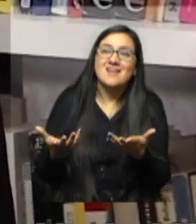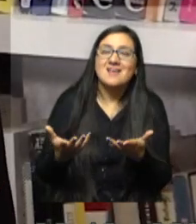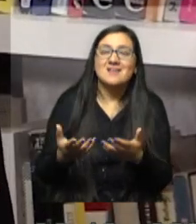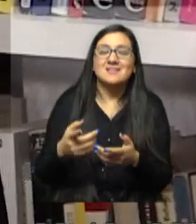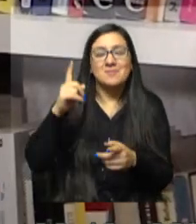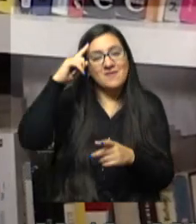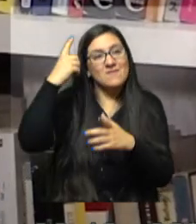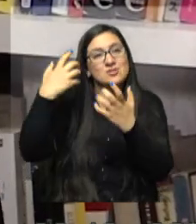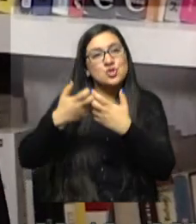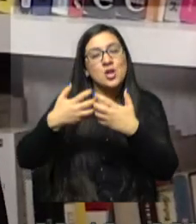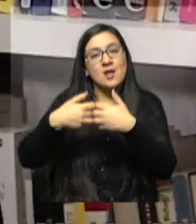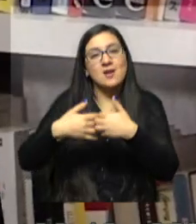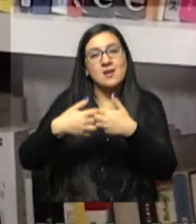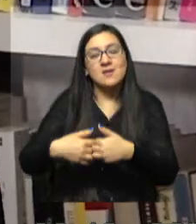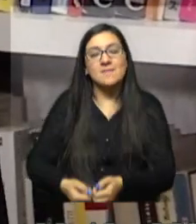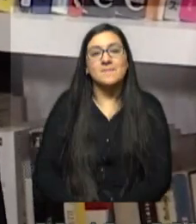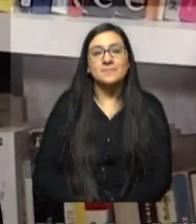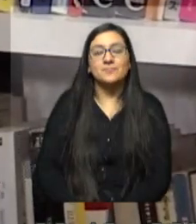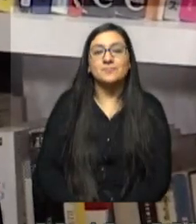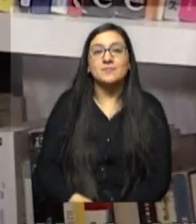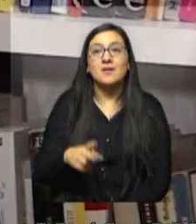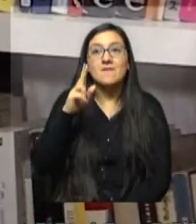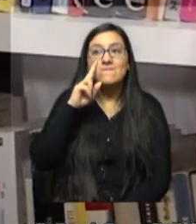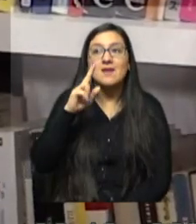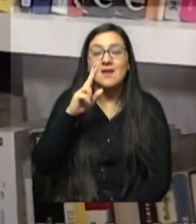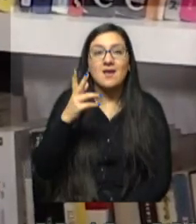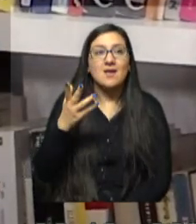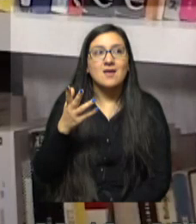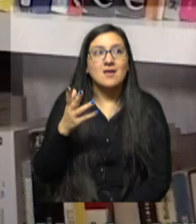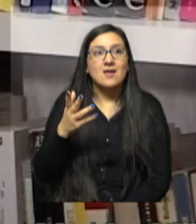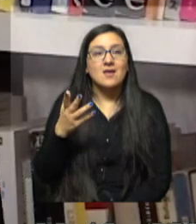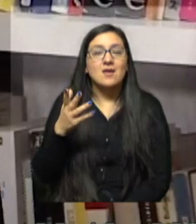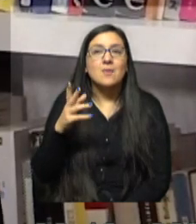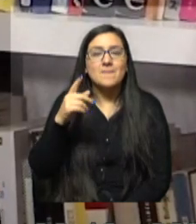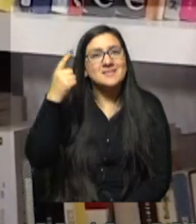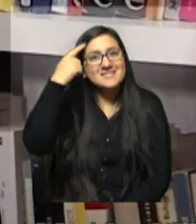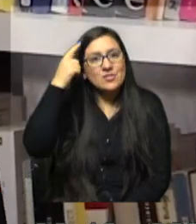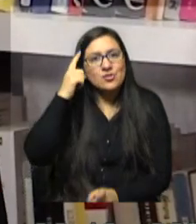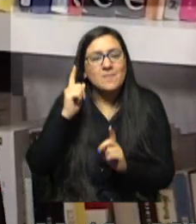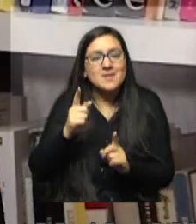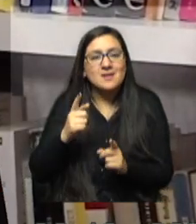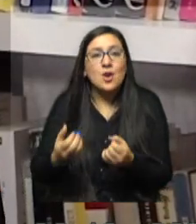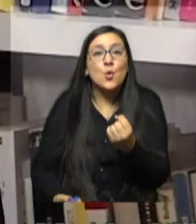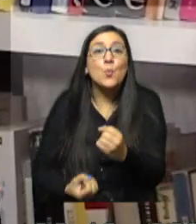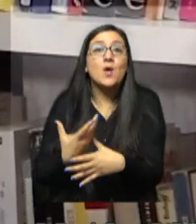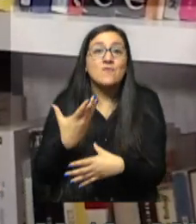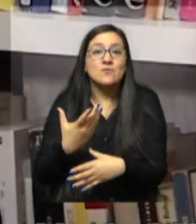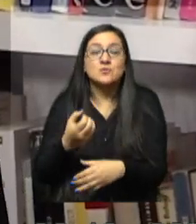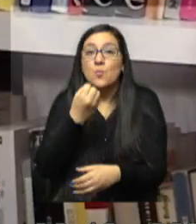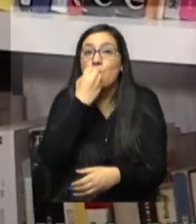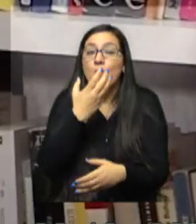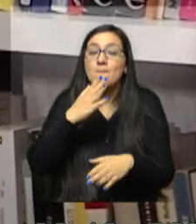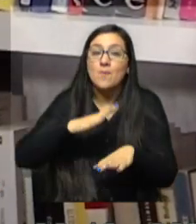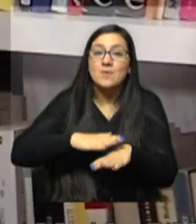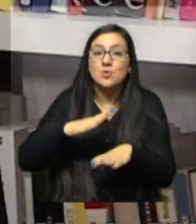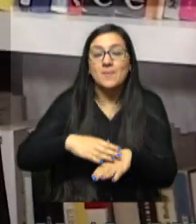reflexionar y también verla en consideración a todo lo que está lo que vino después. Me parece que es un buen momento también para